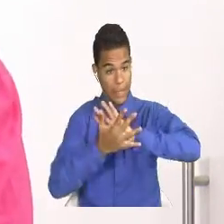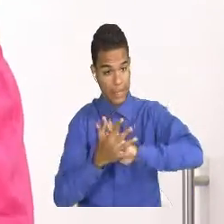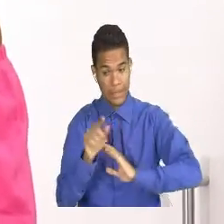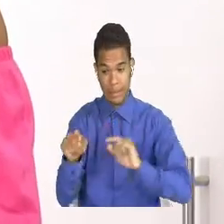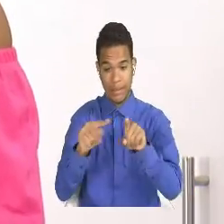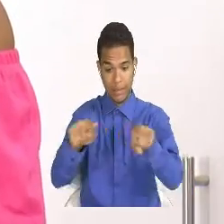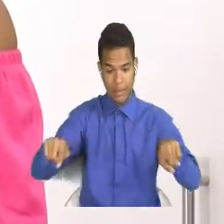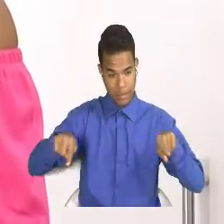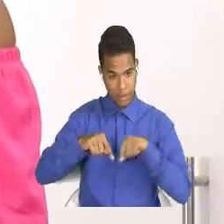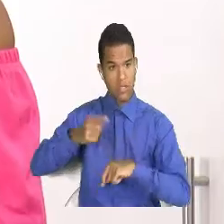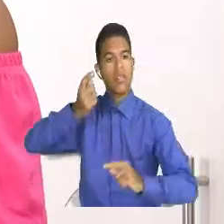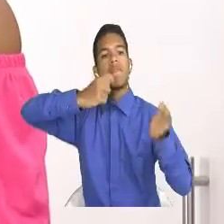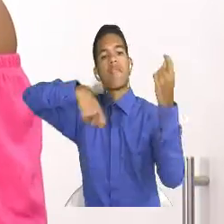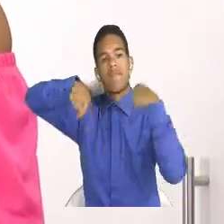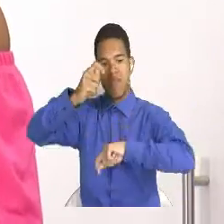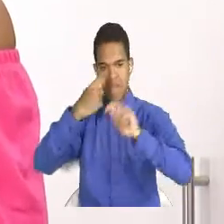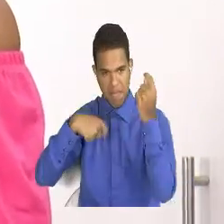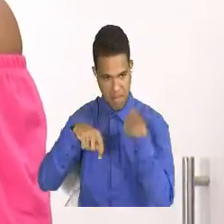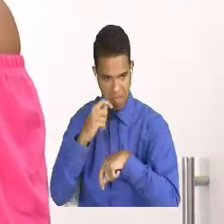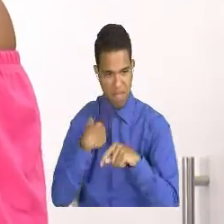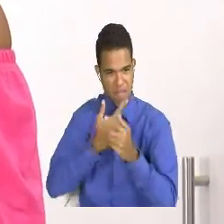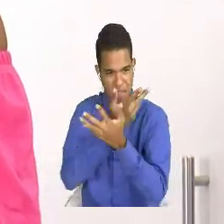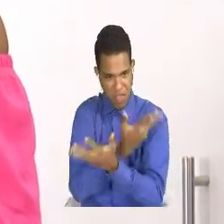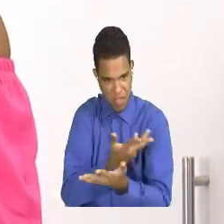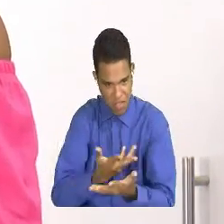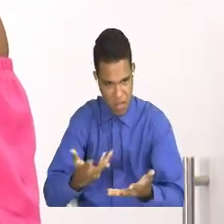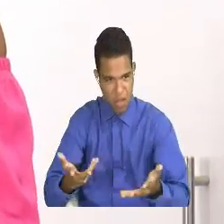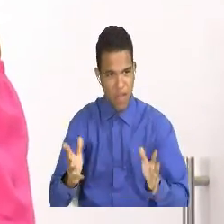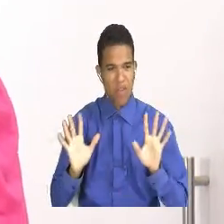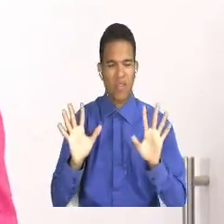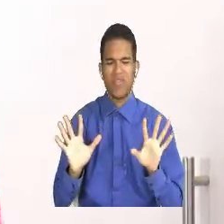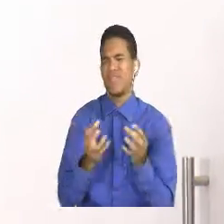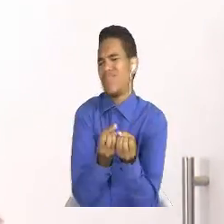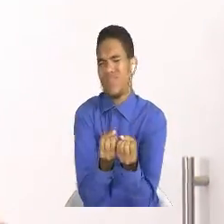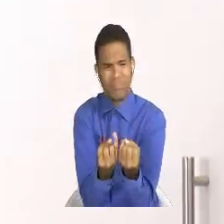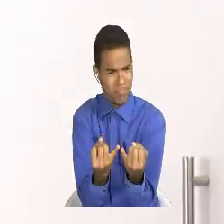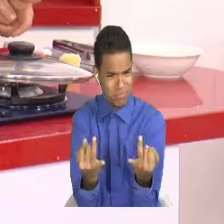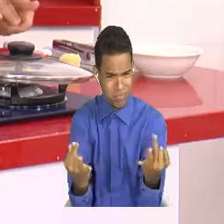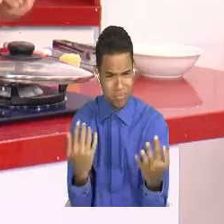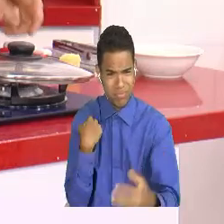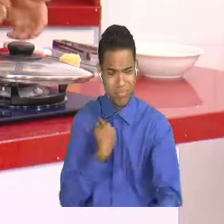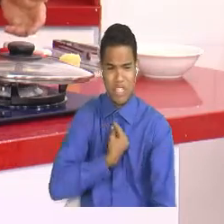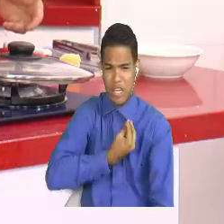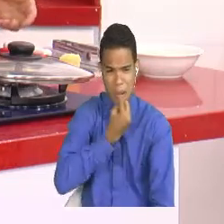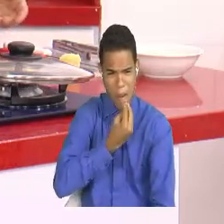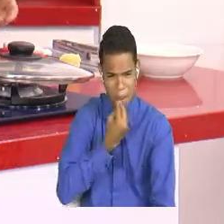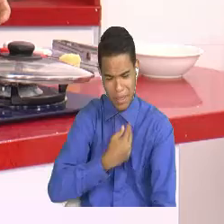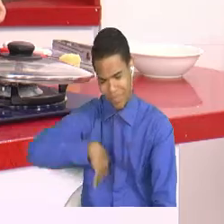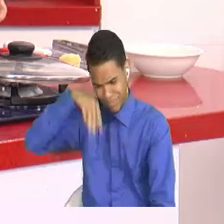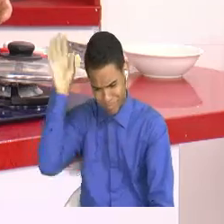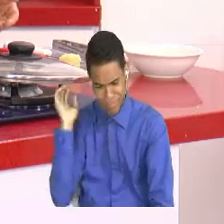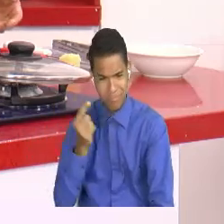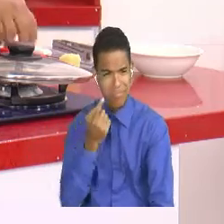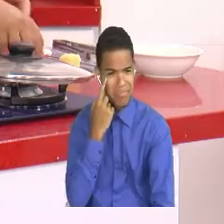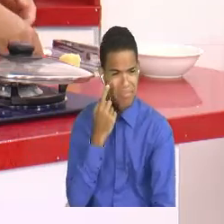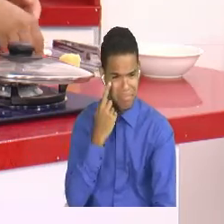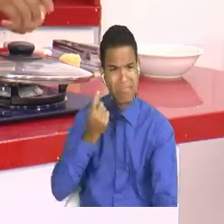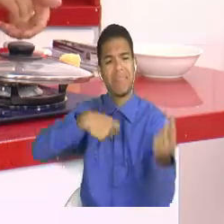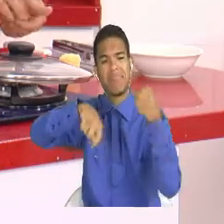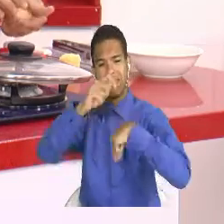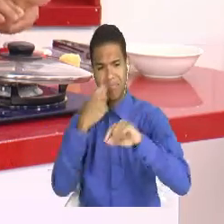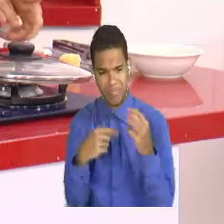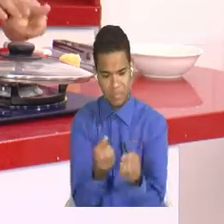encontrar los mejores víveres, enseres, mejor dicho, todos esos alimentos perecederos y no